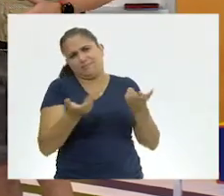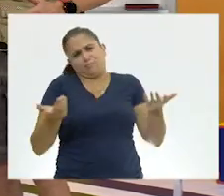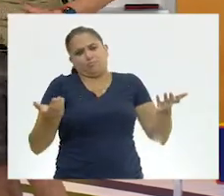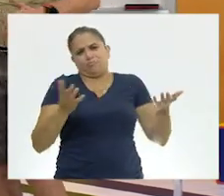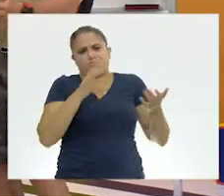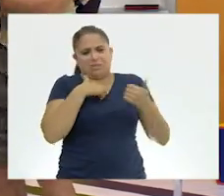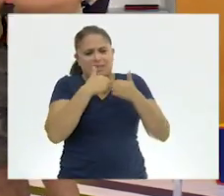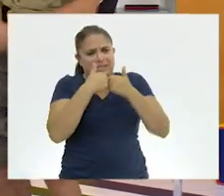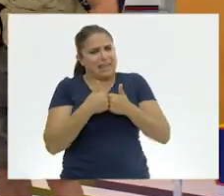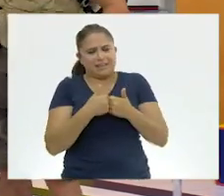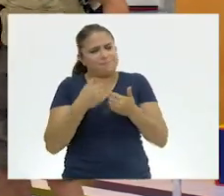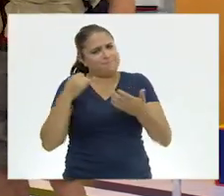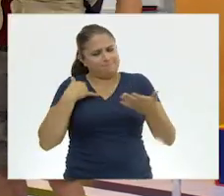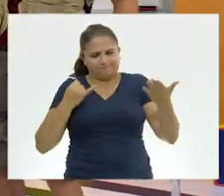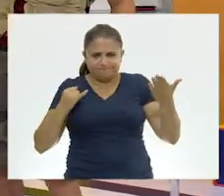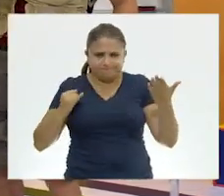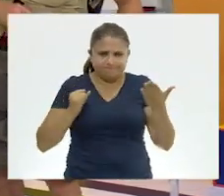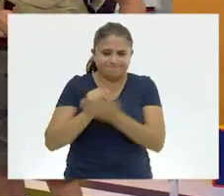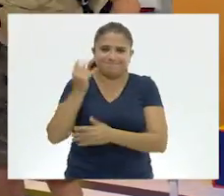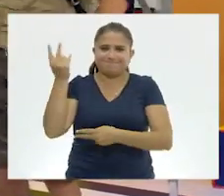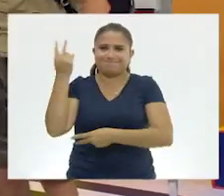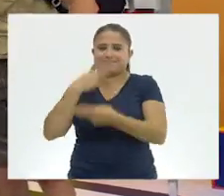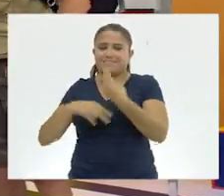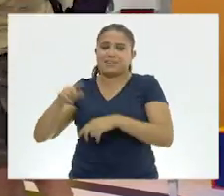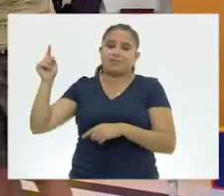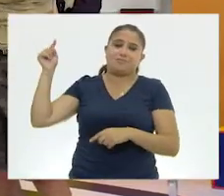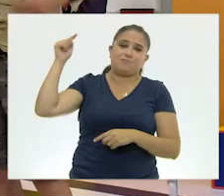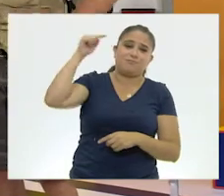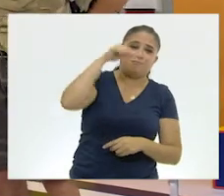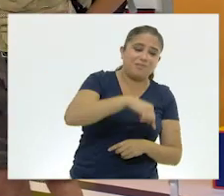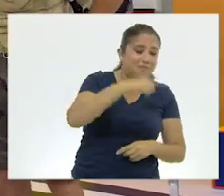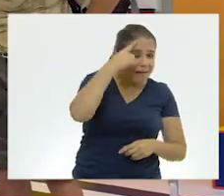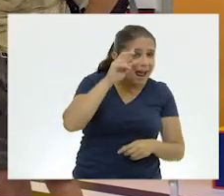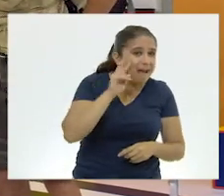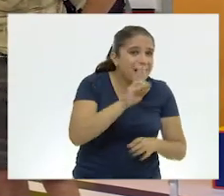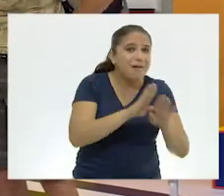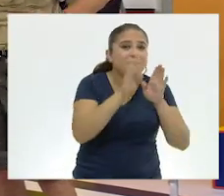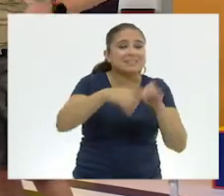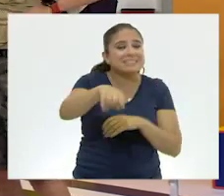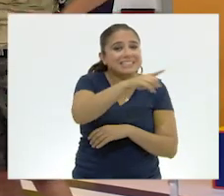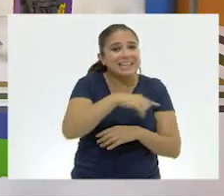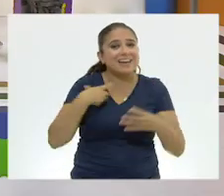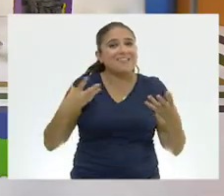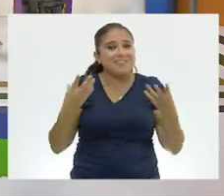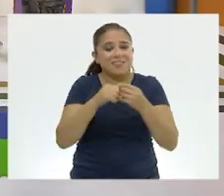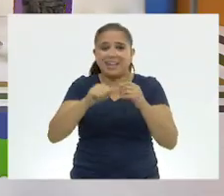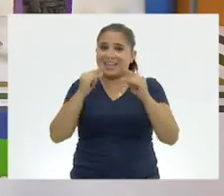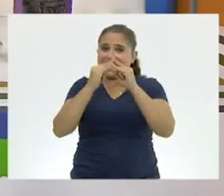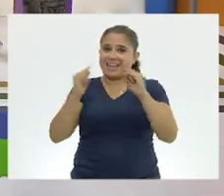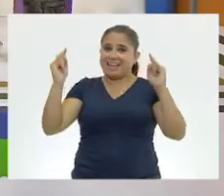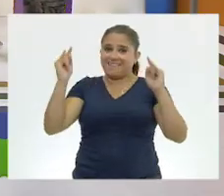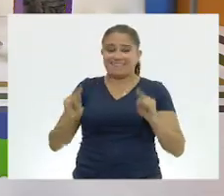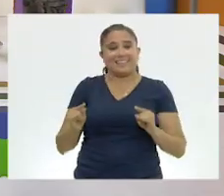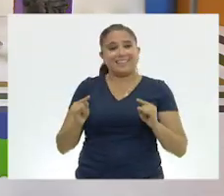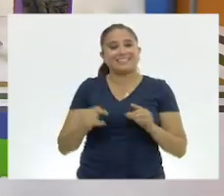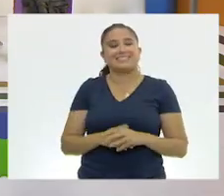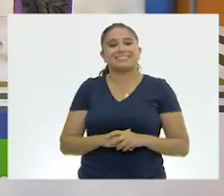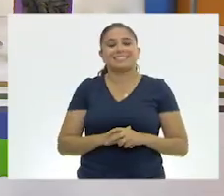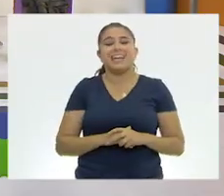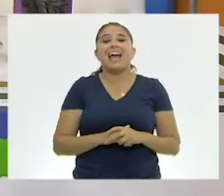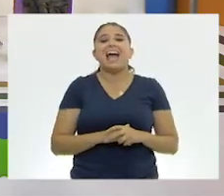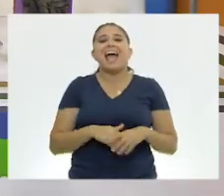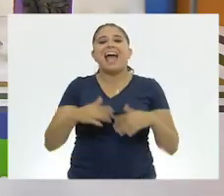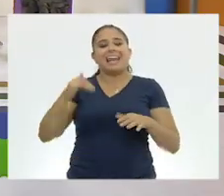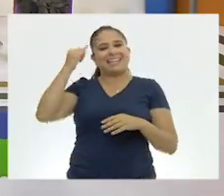quedar así. Y tomé la decisión de venir a ver cómo estaban para poder estar con ustedes también acampando aquí.